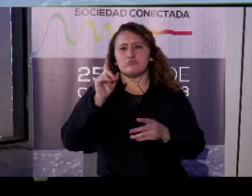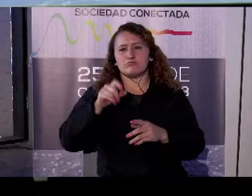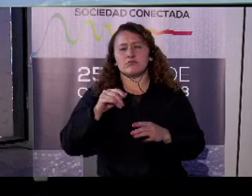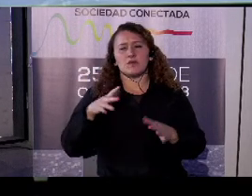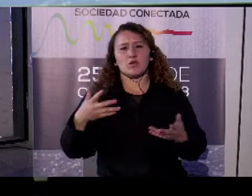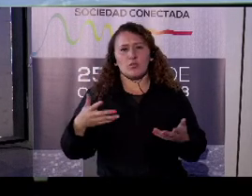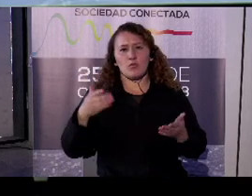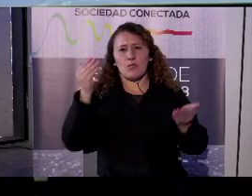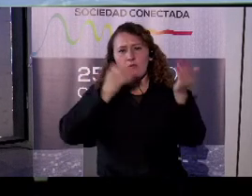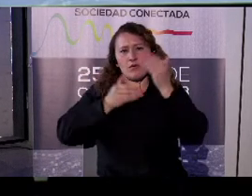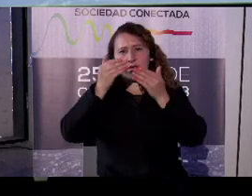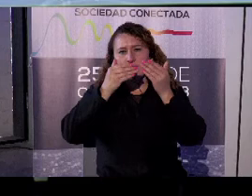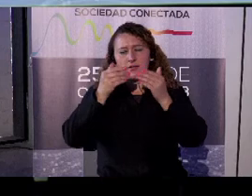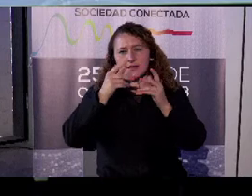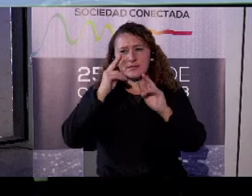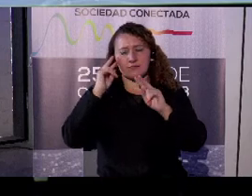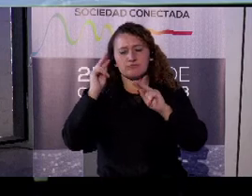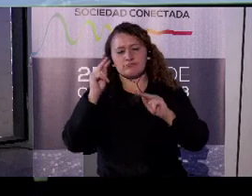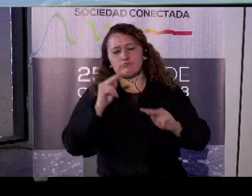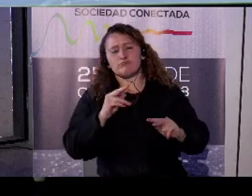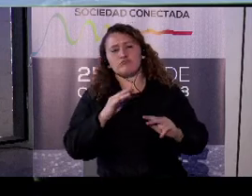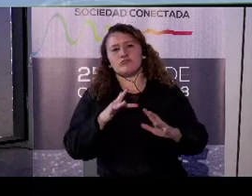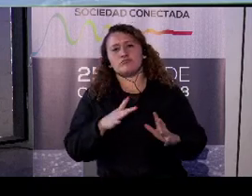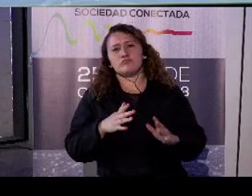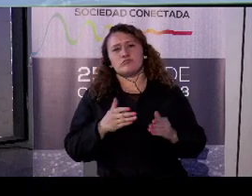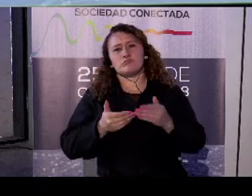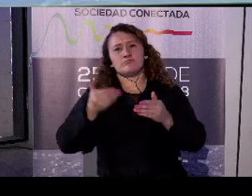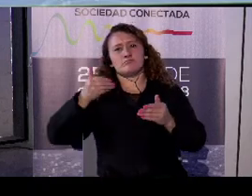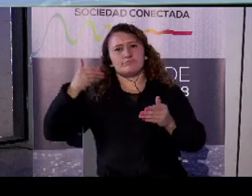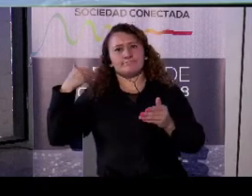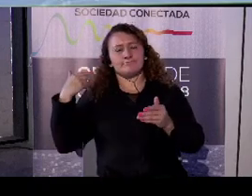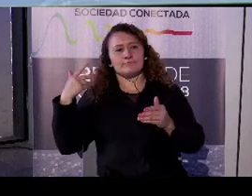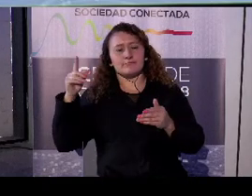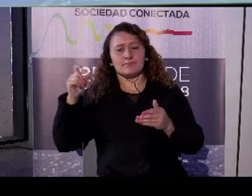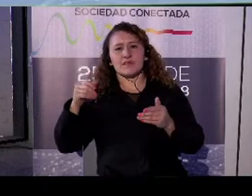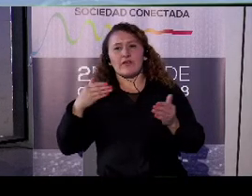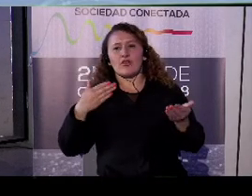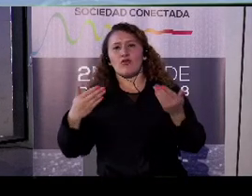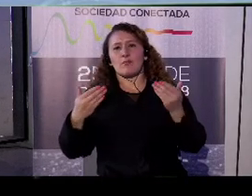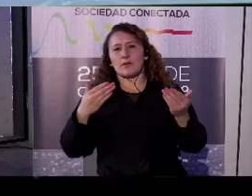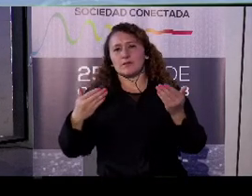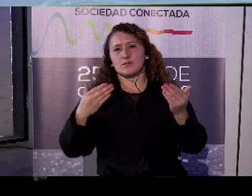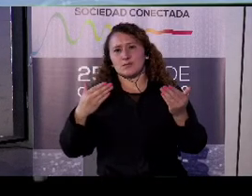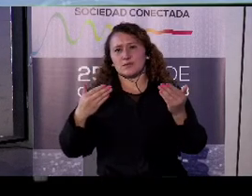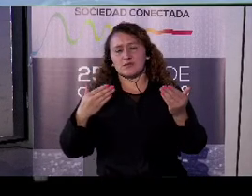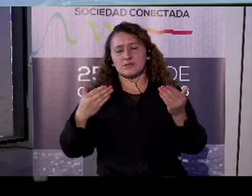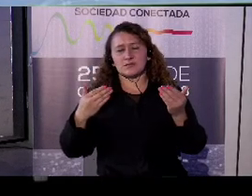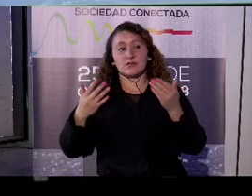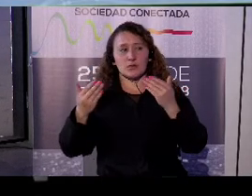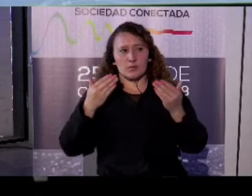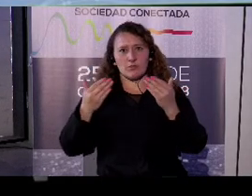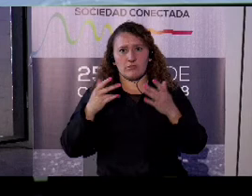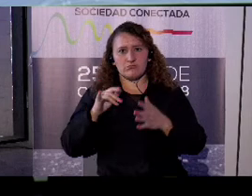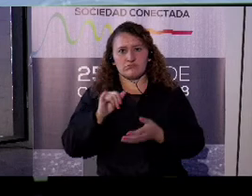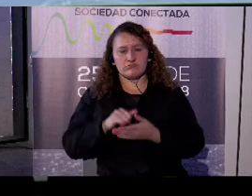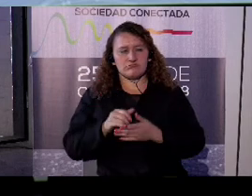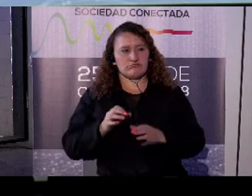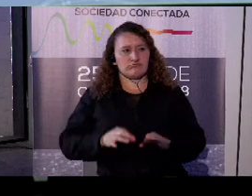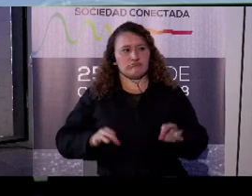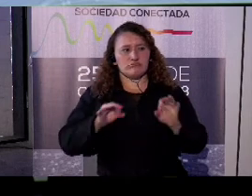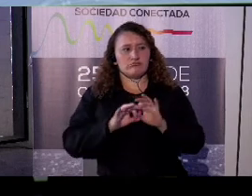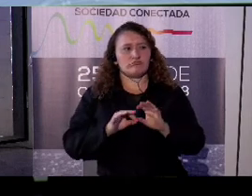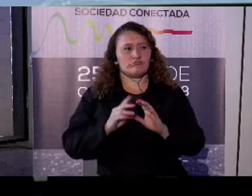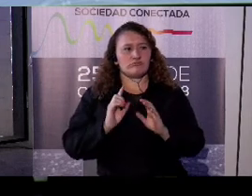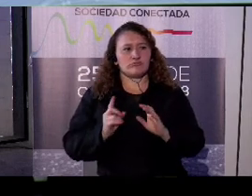significa eso que tenemos que hacer comparaciones de desempeño relativa